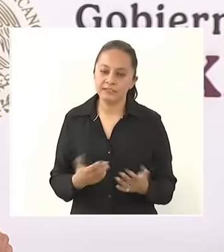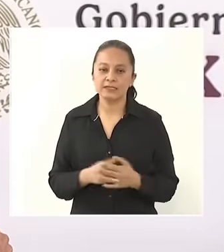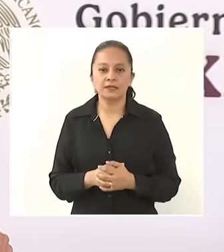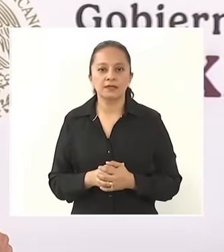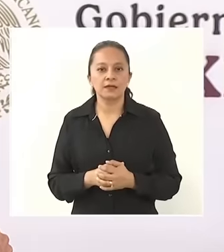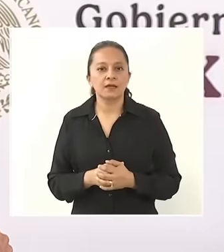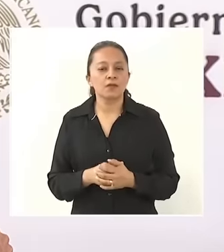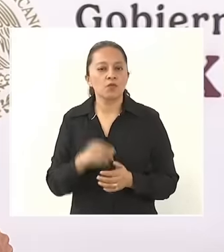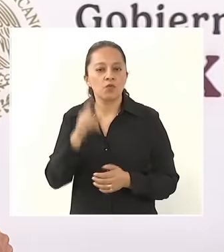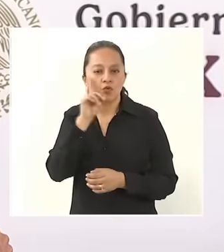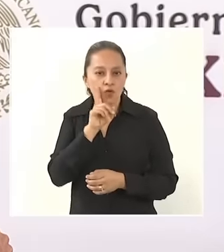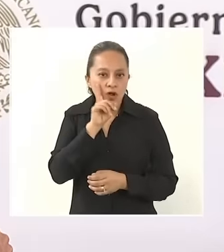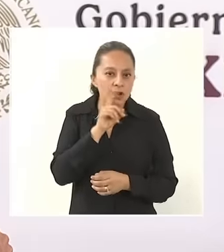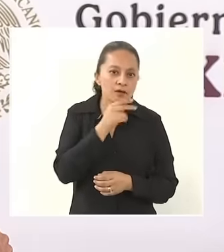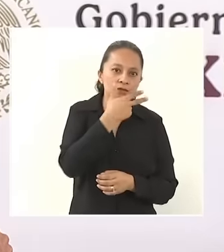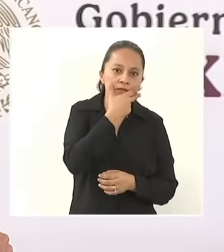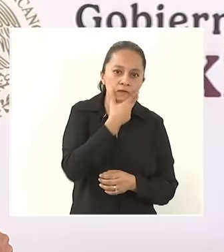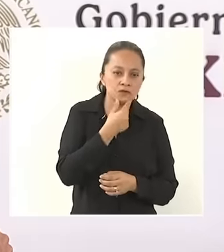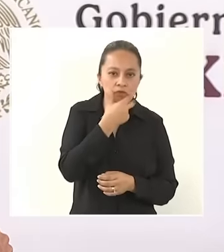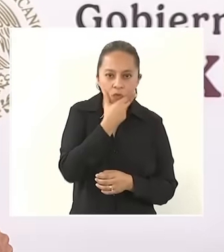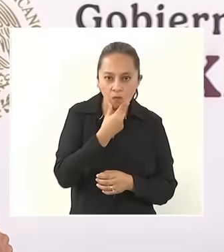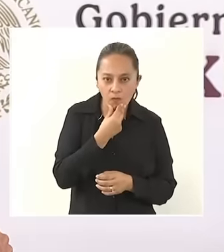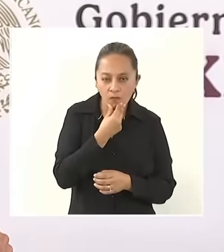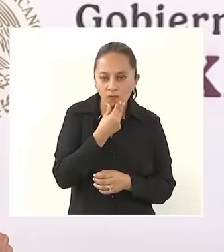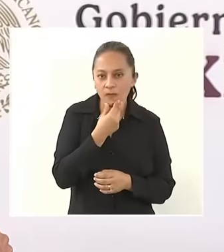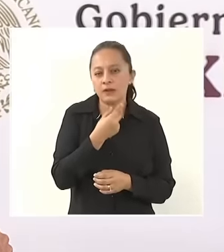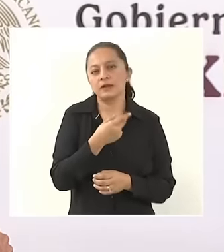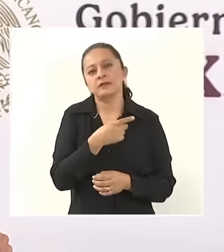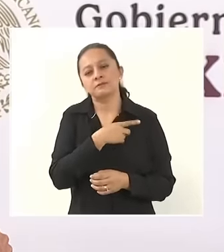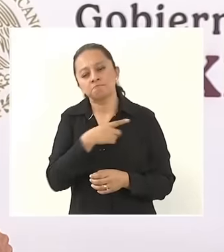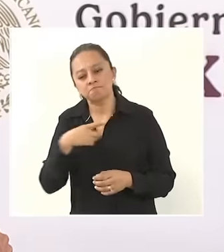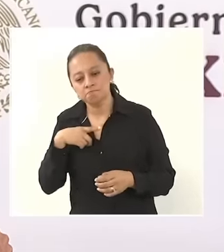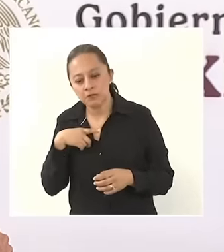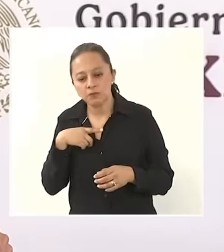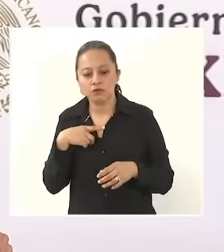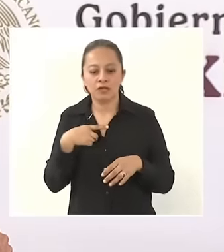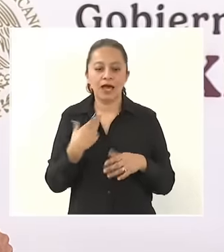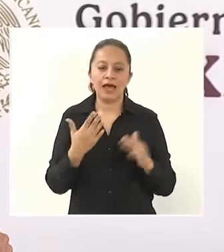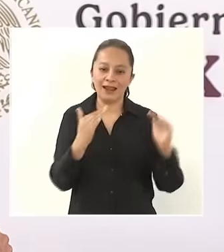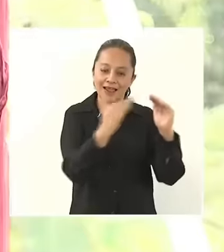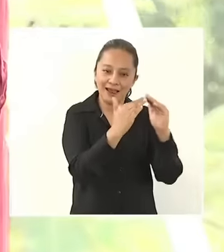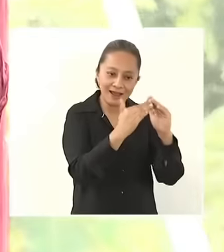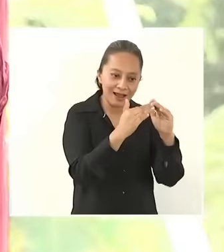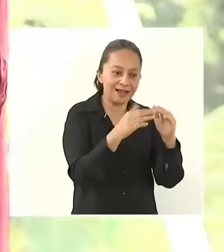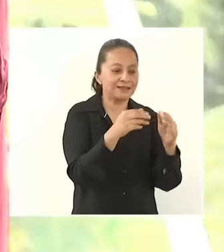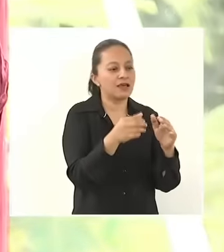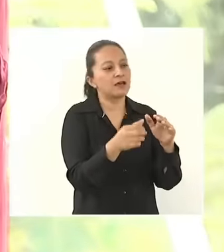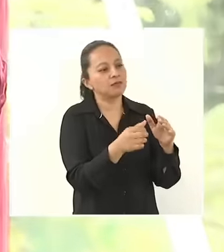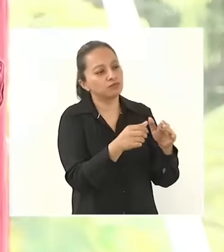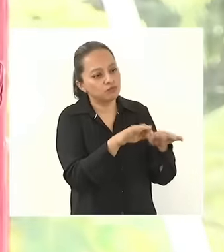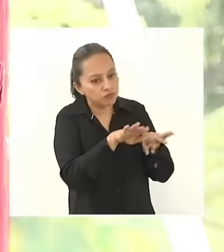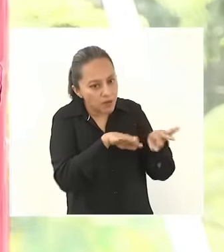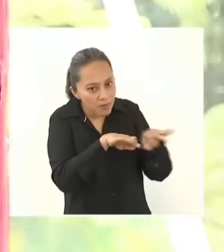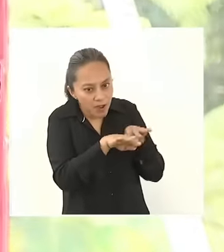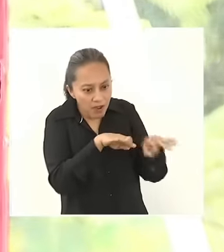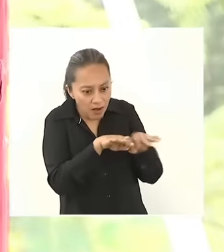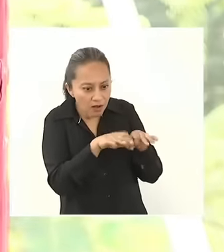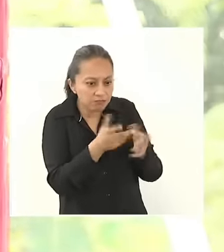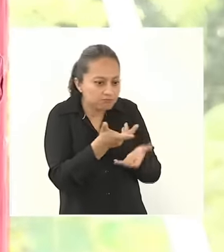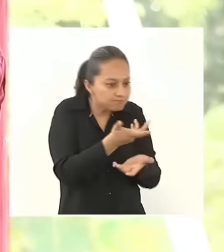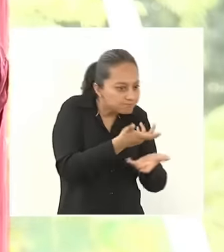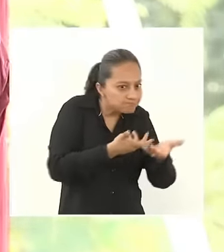porque mujeres y hombres tenemos que trabajar en el hogar, tenemos que compartir el trabajo del